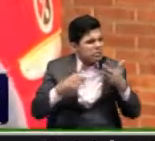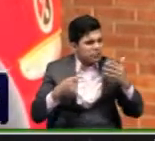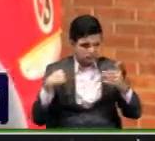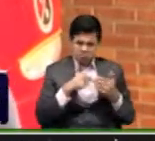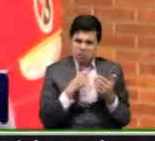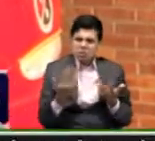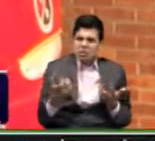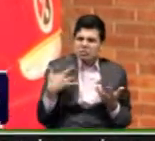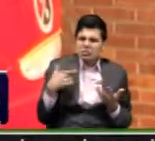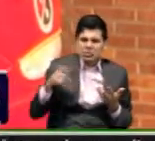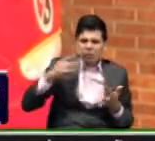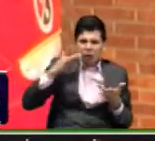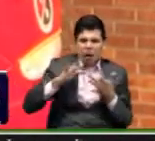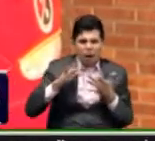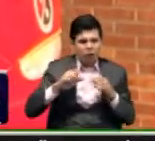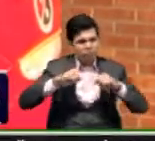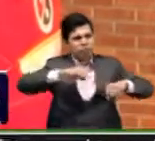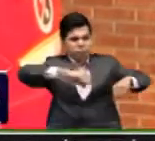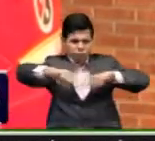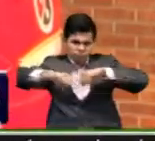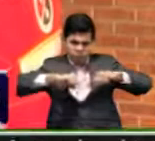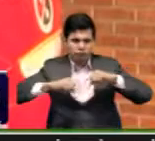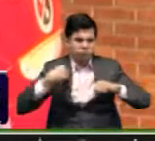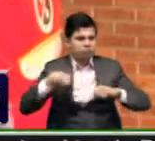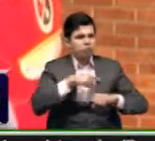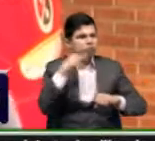todos. Entonces, pues, tratar